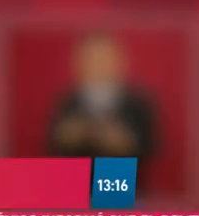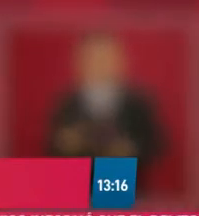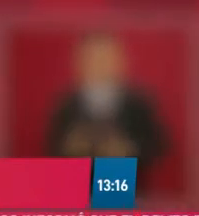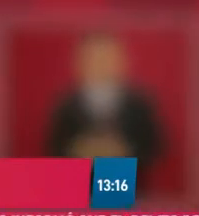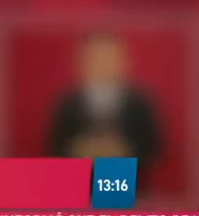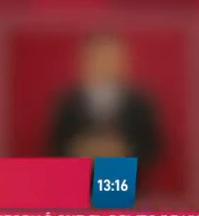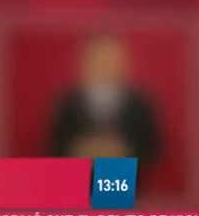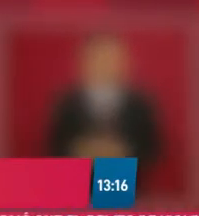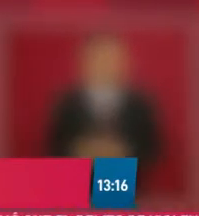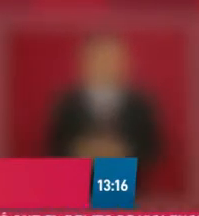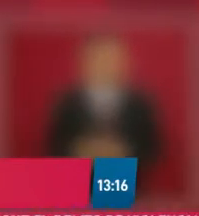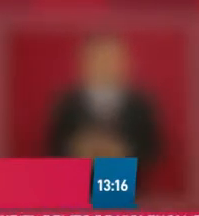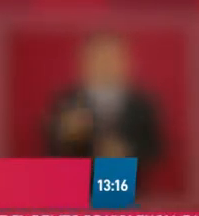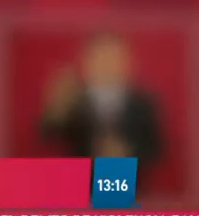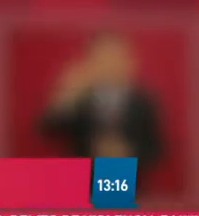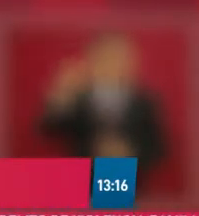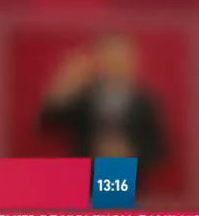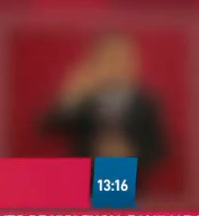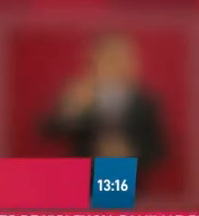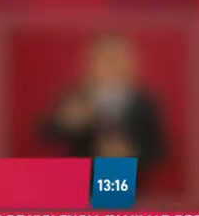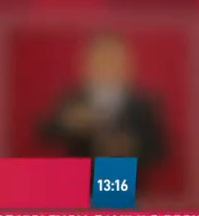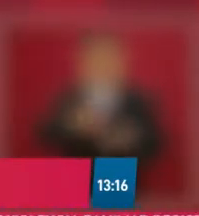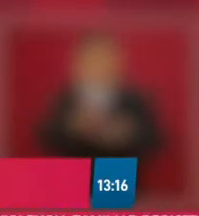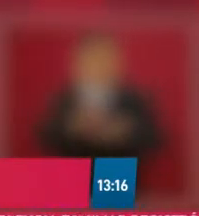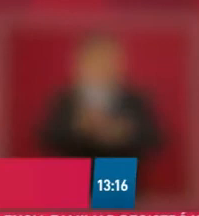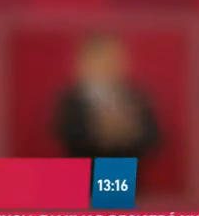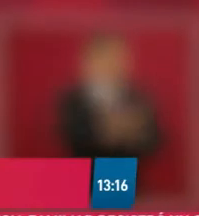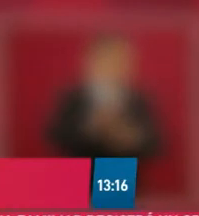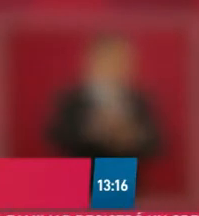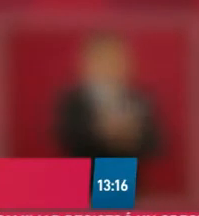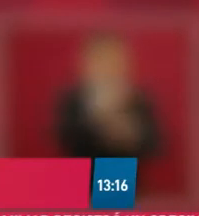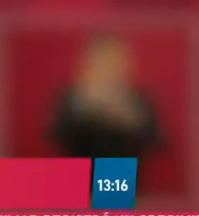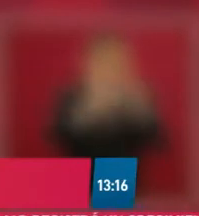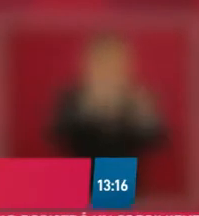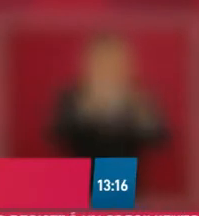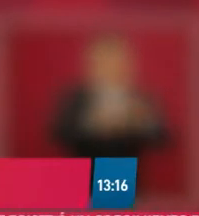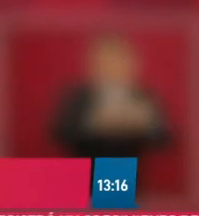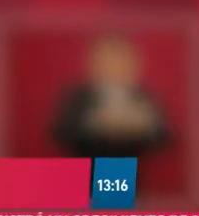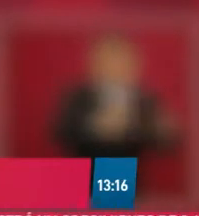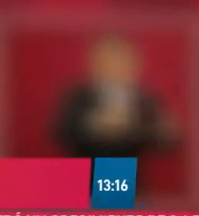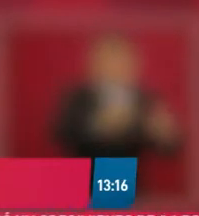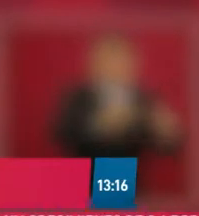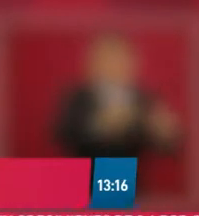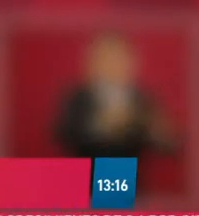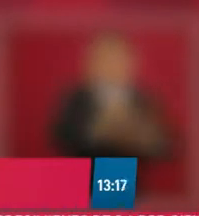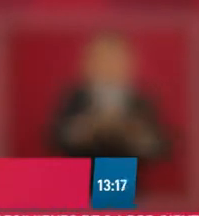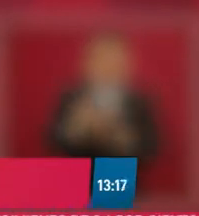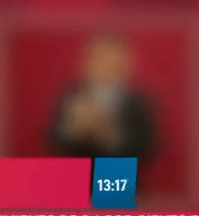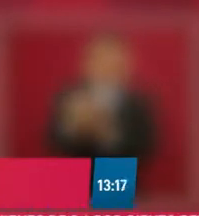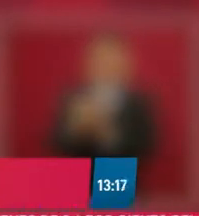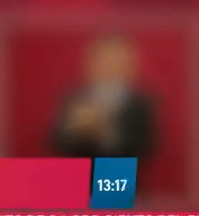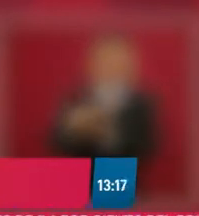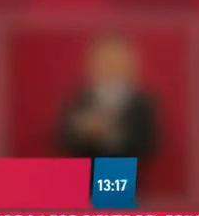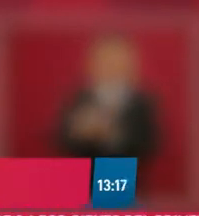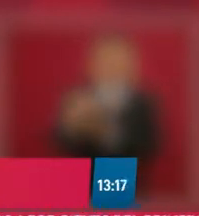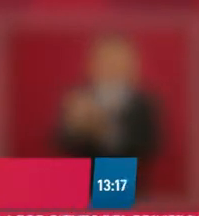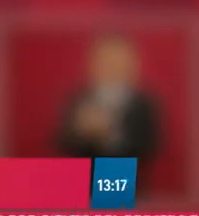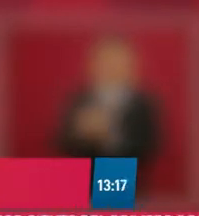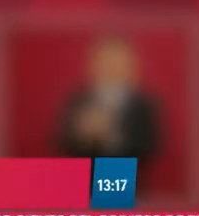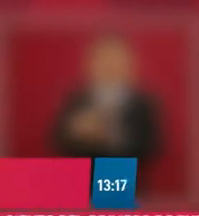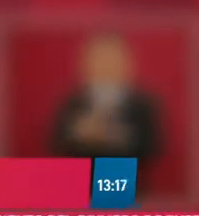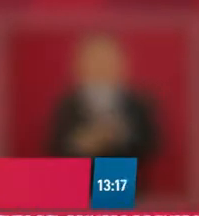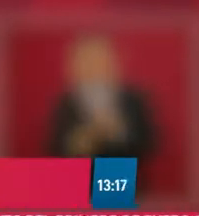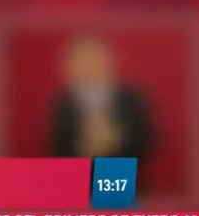de lo que se destinaba a publicidad de manera abierta y